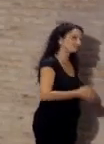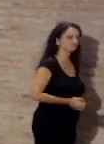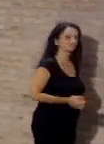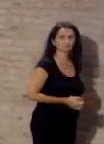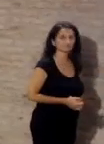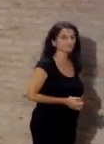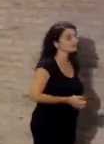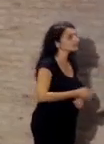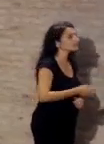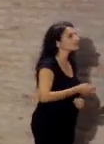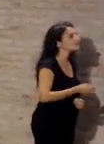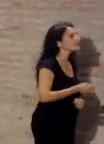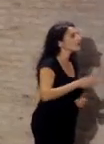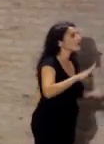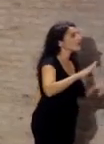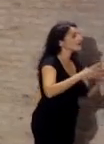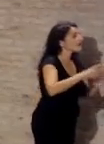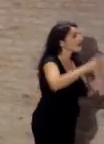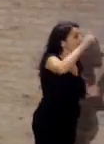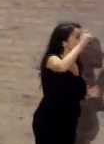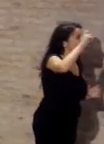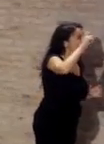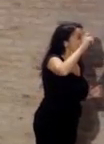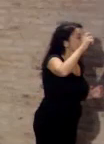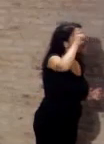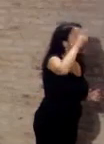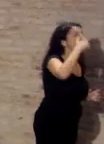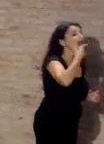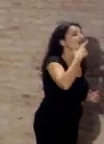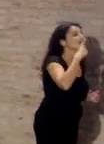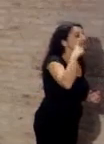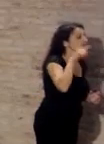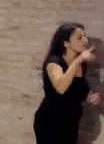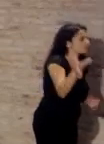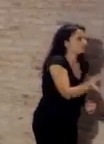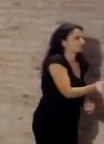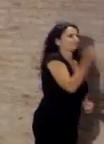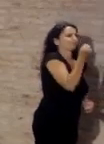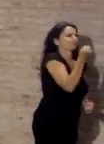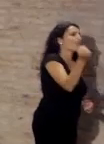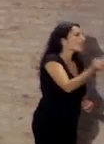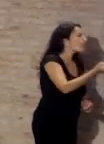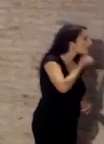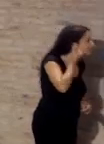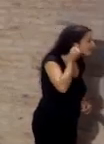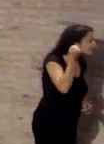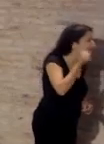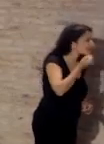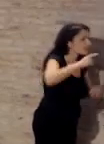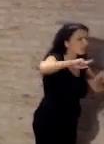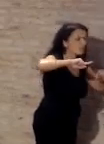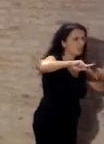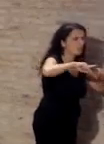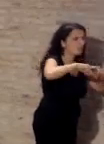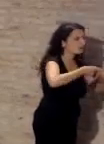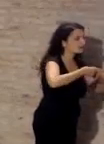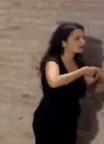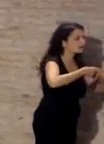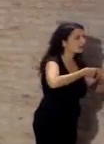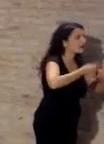tenemos una enorme conquista que es la esi que es la educación sexual integral que es una